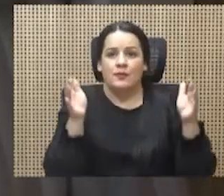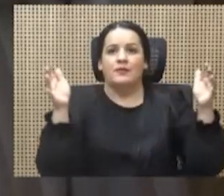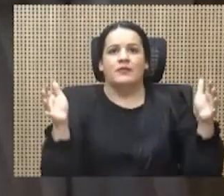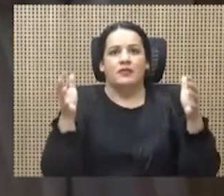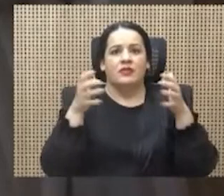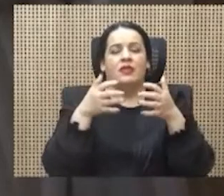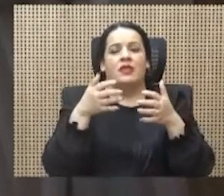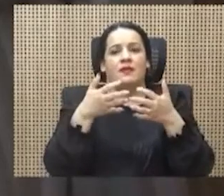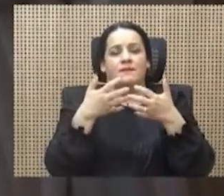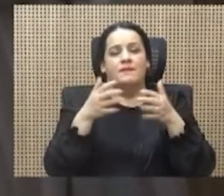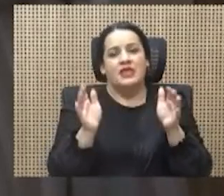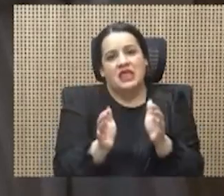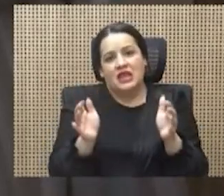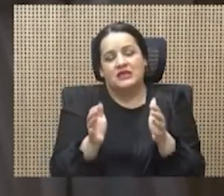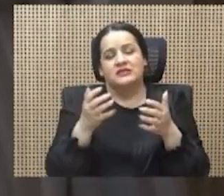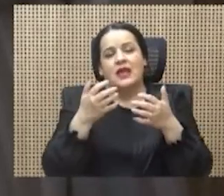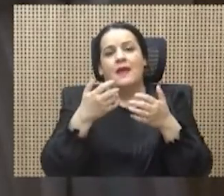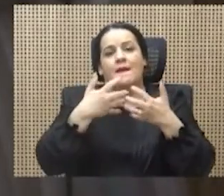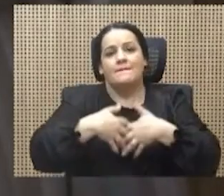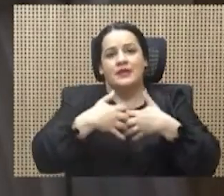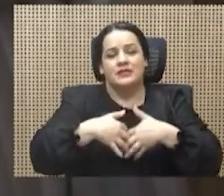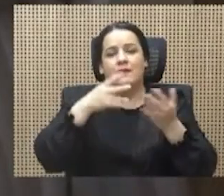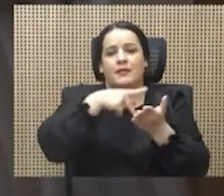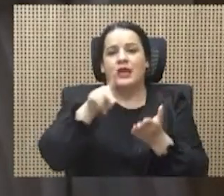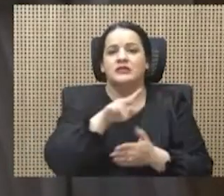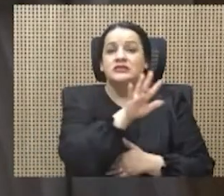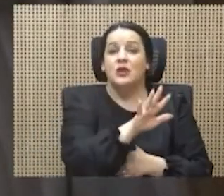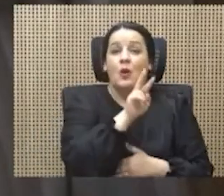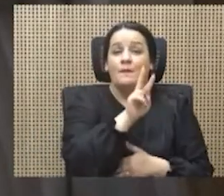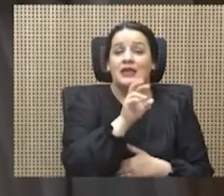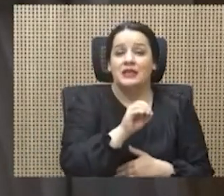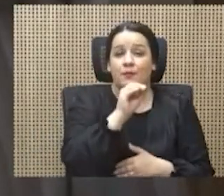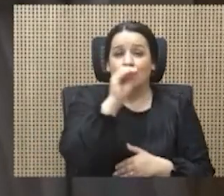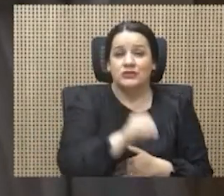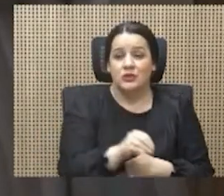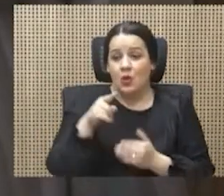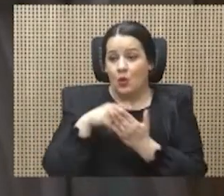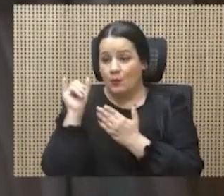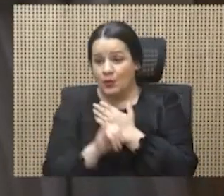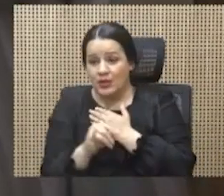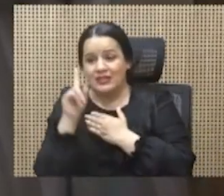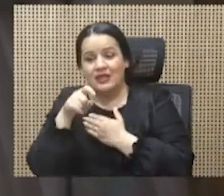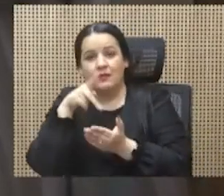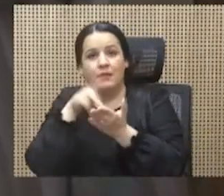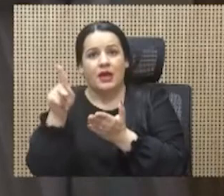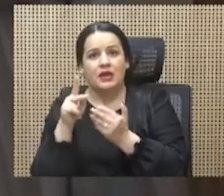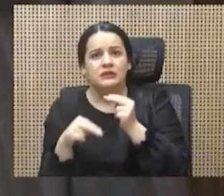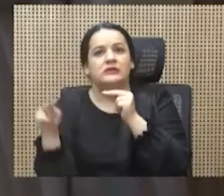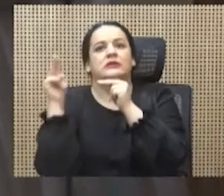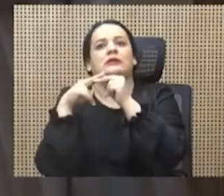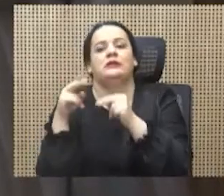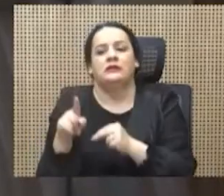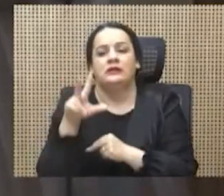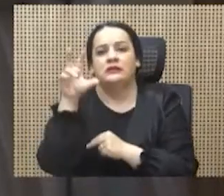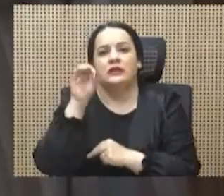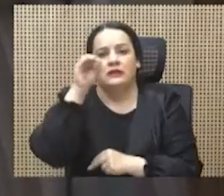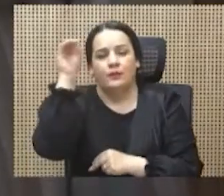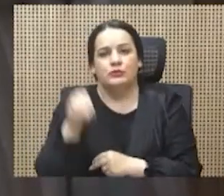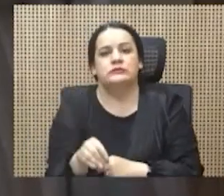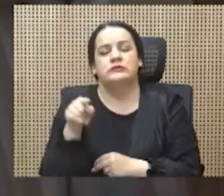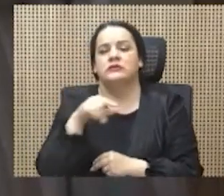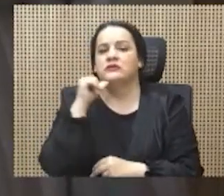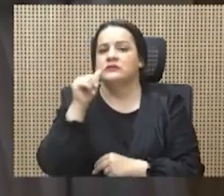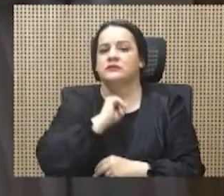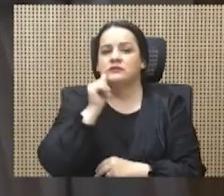que hoy pagan entre 5 y 20% y con este proyecto tendrán que pagar un 30%. Una carga insoportable que terminará de